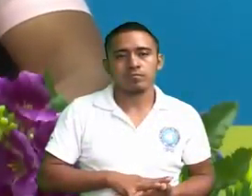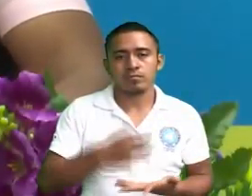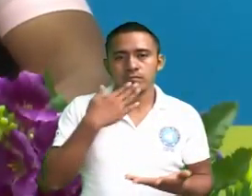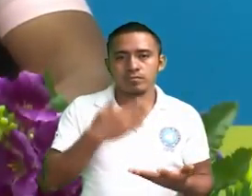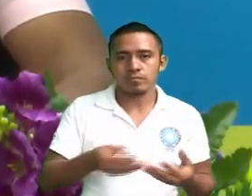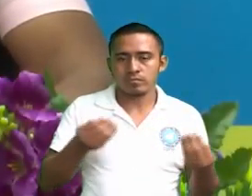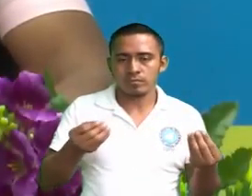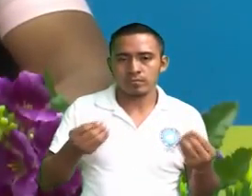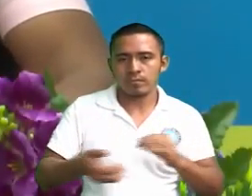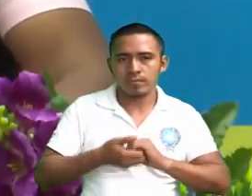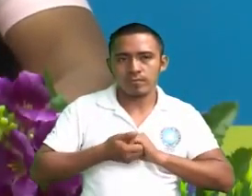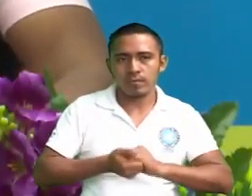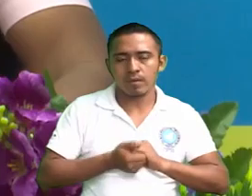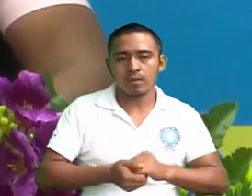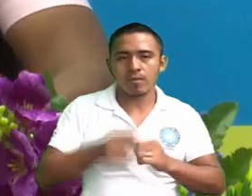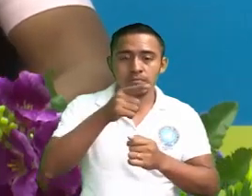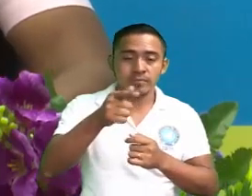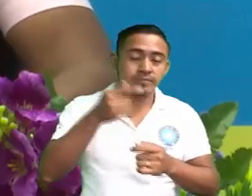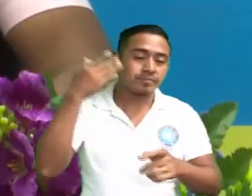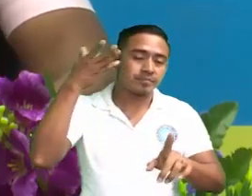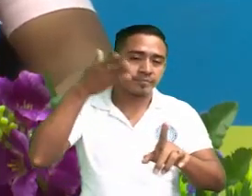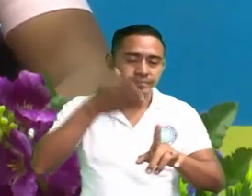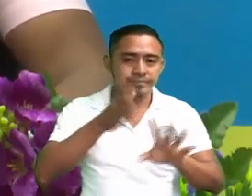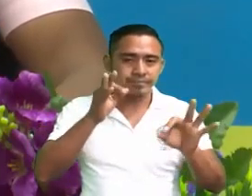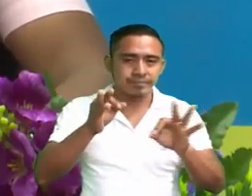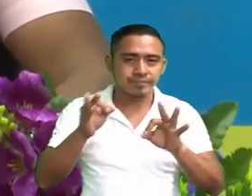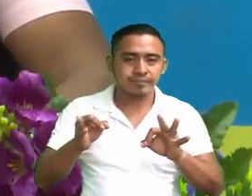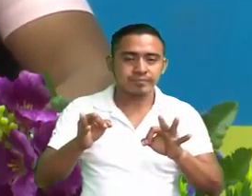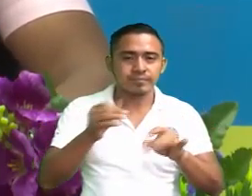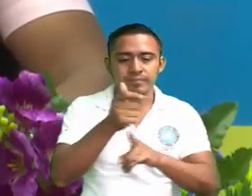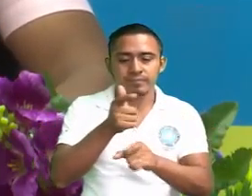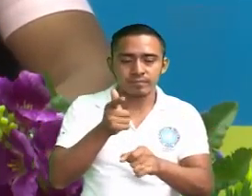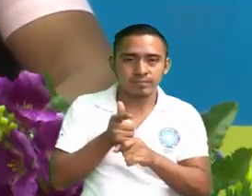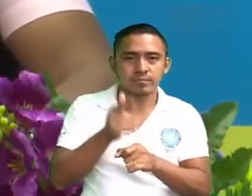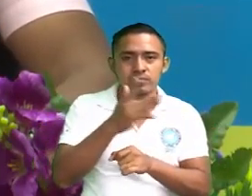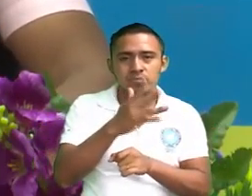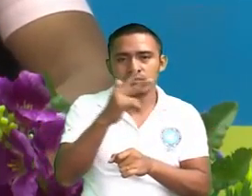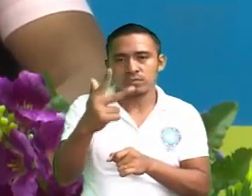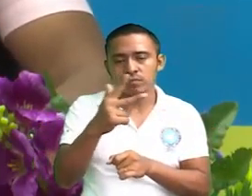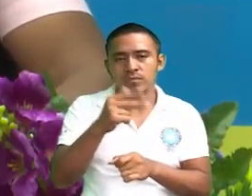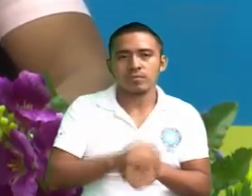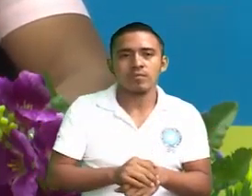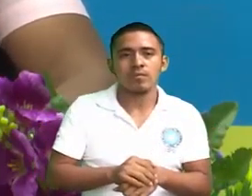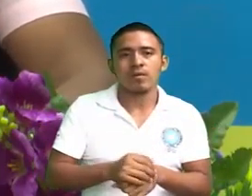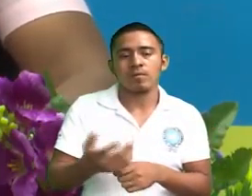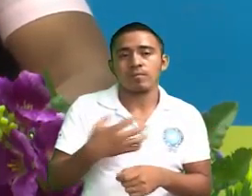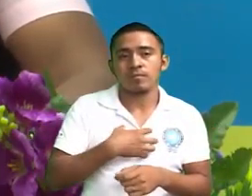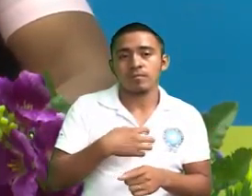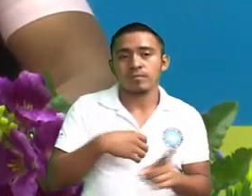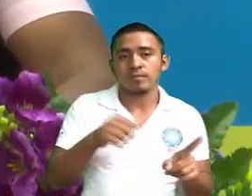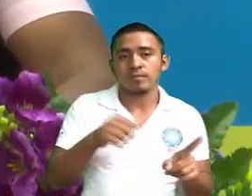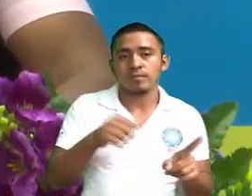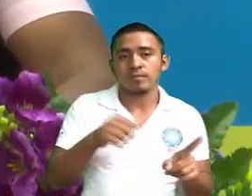Muchas gracias, amigos televidentes, por su fiel sintonía al canal 98, el canal parlamentario, el canal de la Asamblea Nacional.